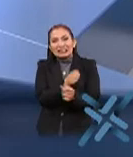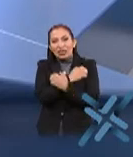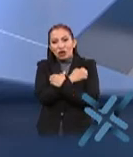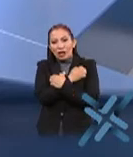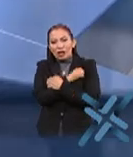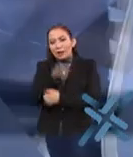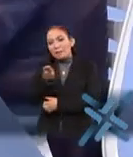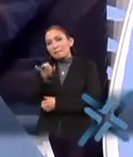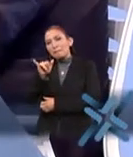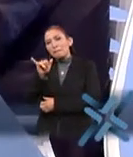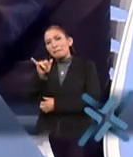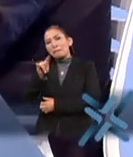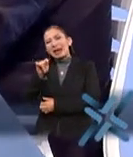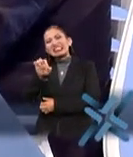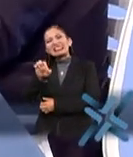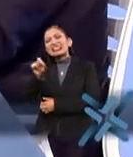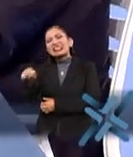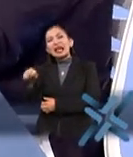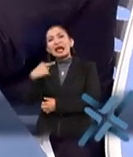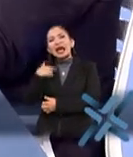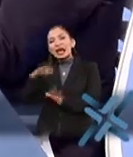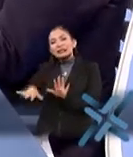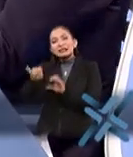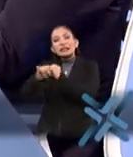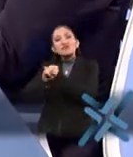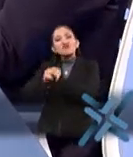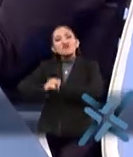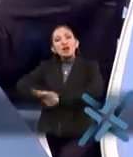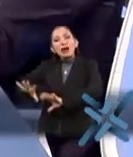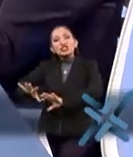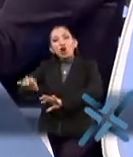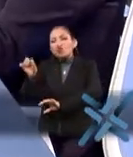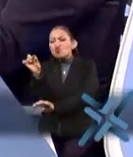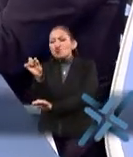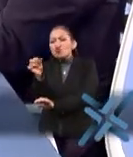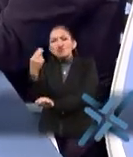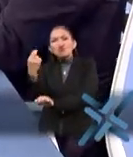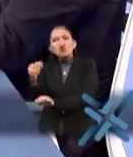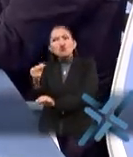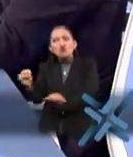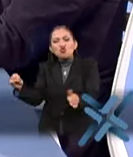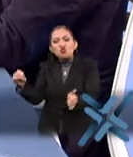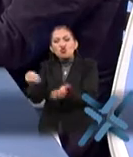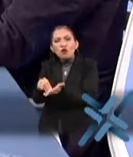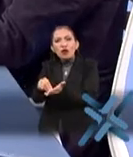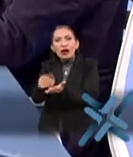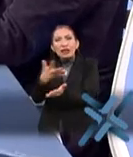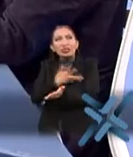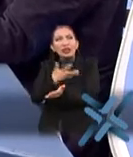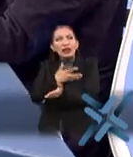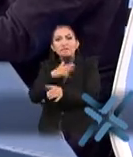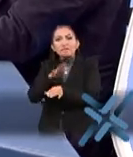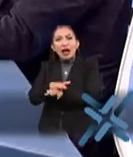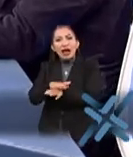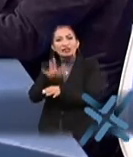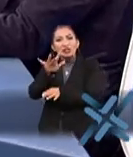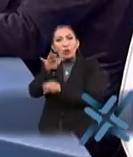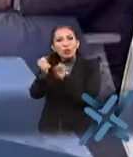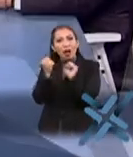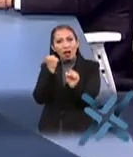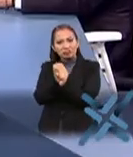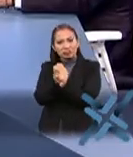y Byte es una unidad de información, ¿no? Es un hombre que tiene más de